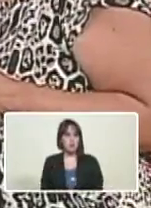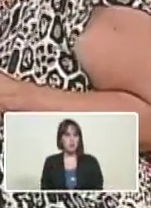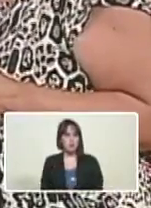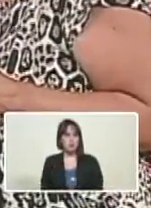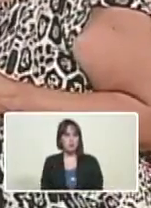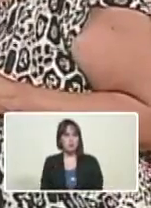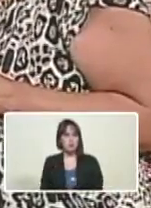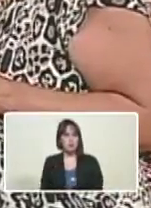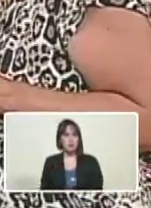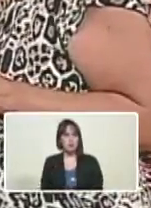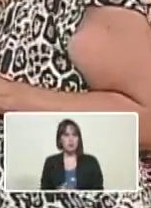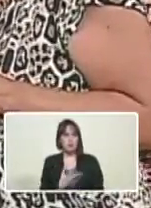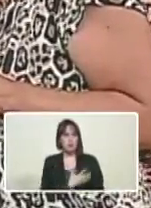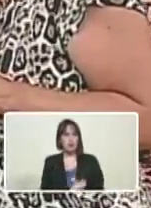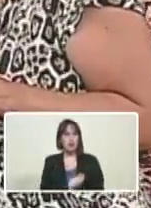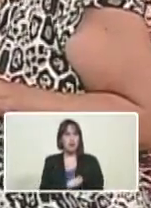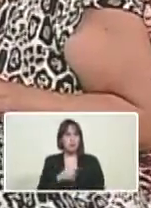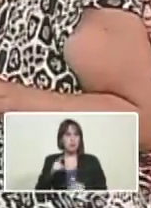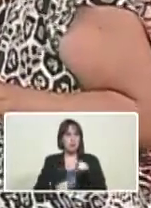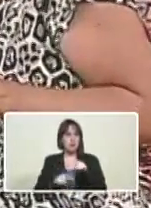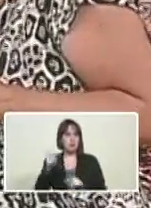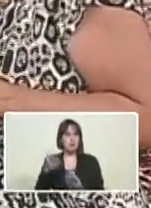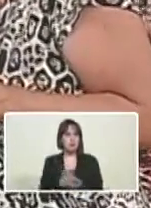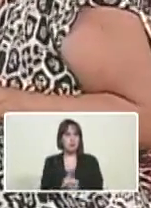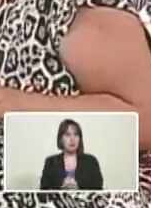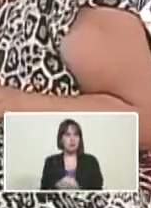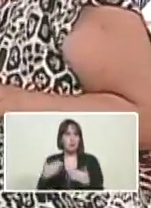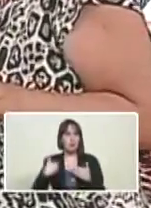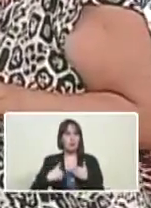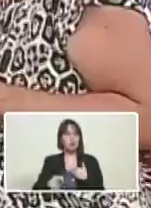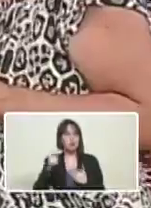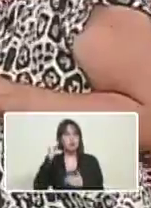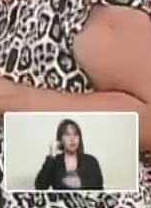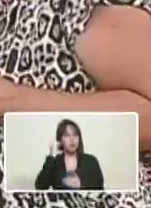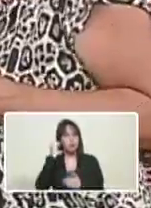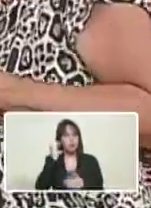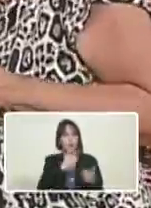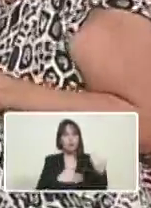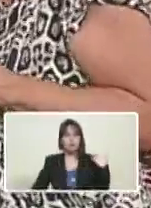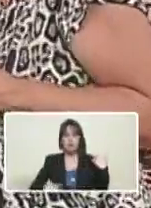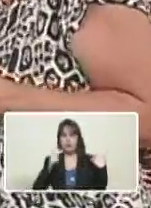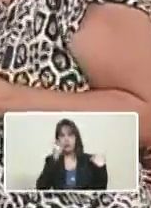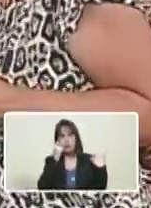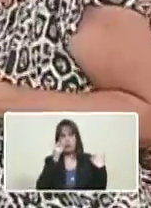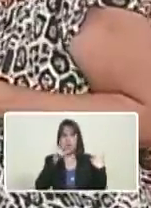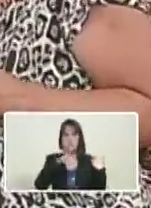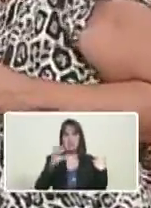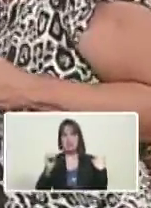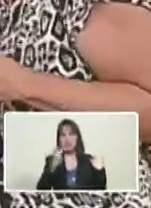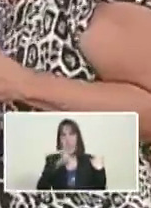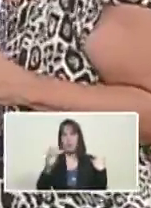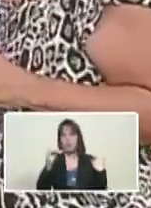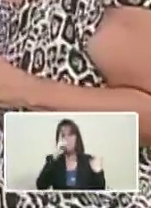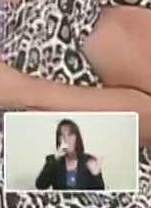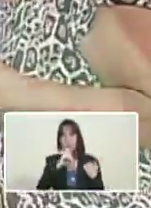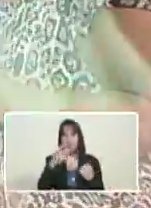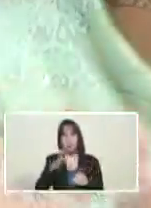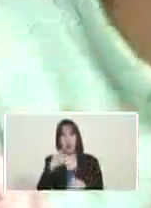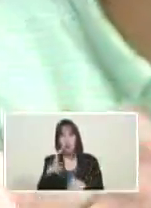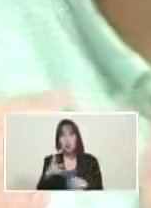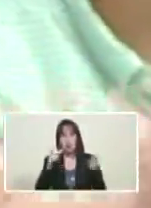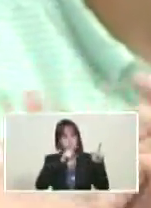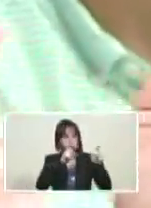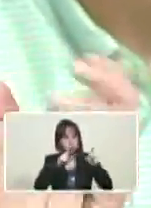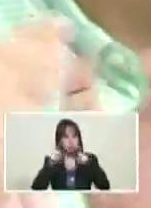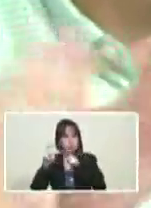ese lactante que va a ser el próximo presidente de la República dentro de 30, 40 años, pero ahí lo estamos